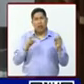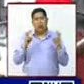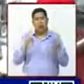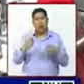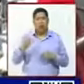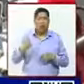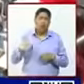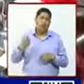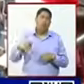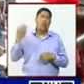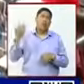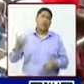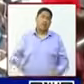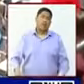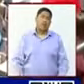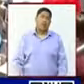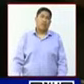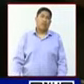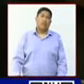judicial.